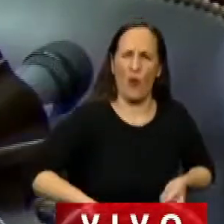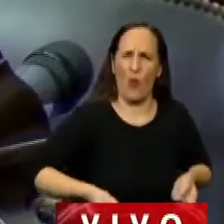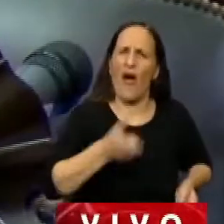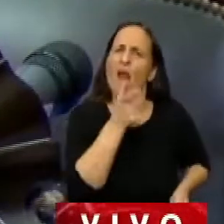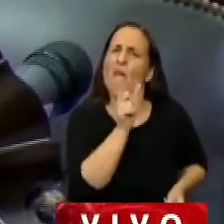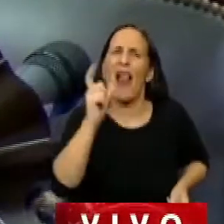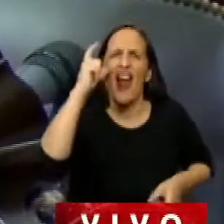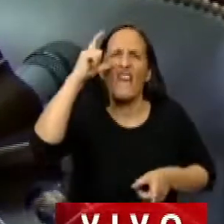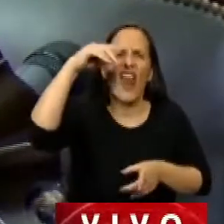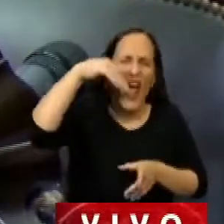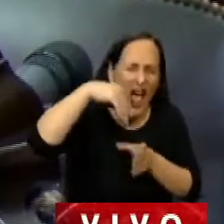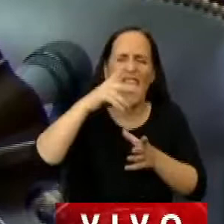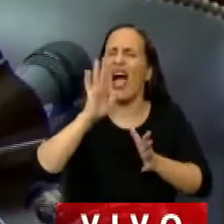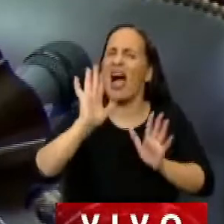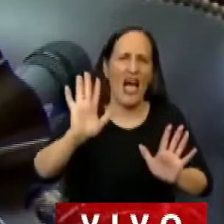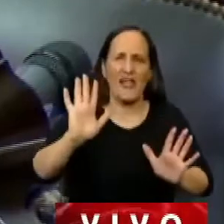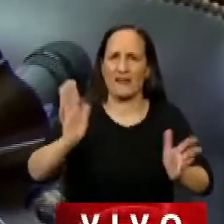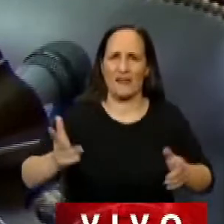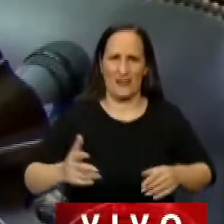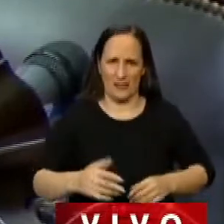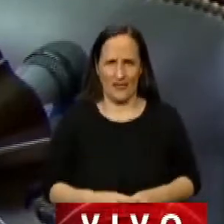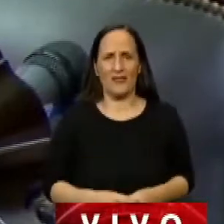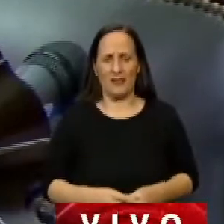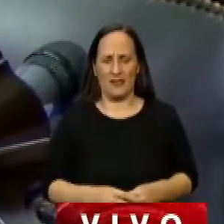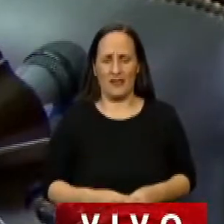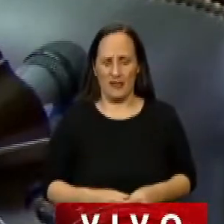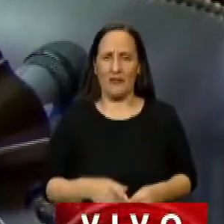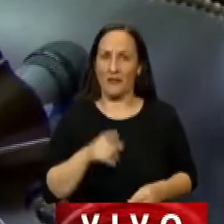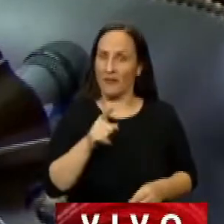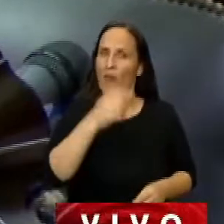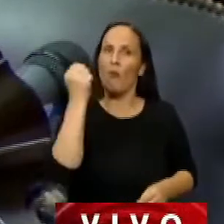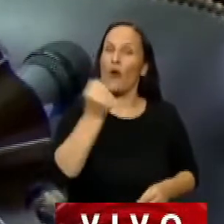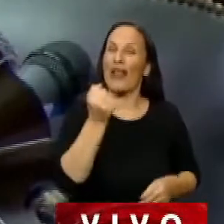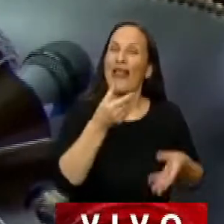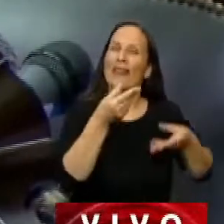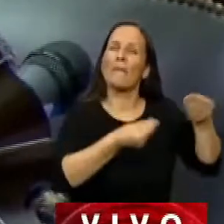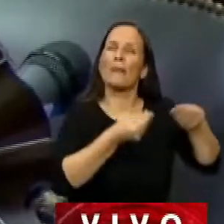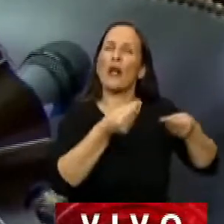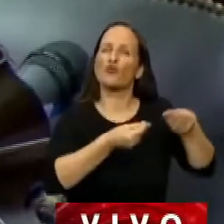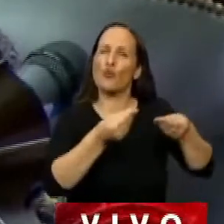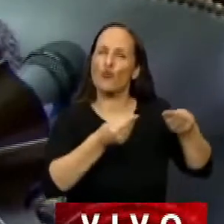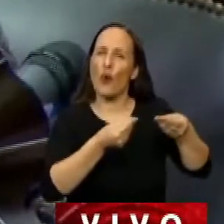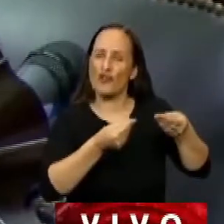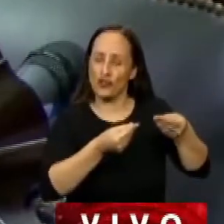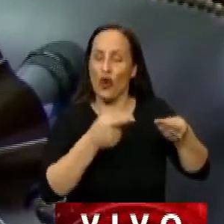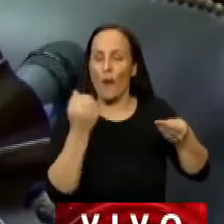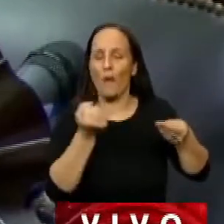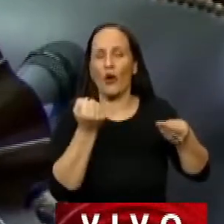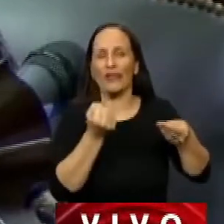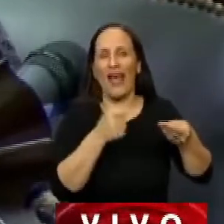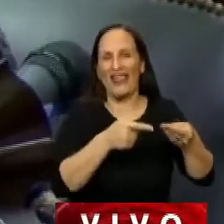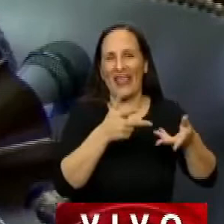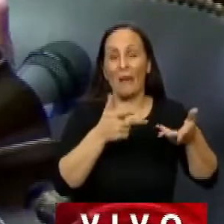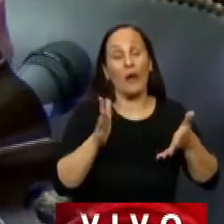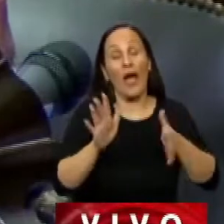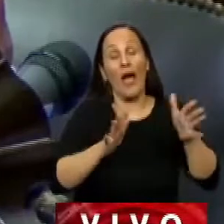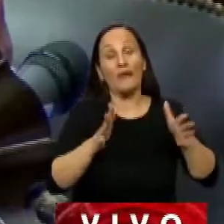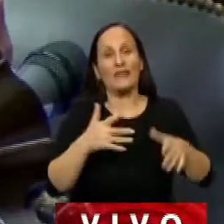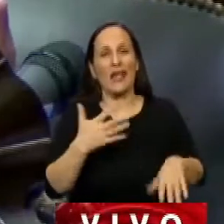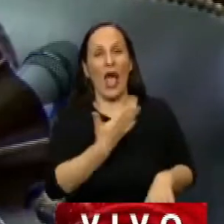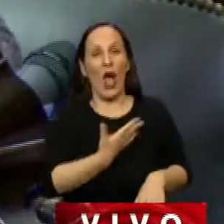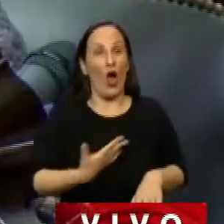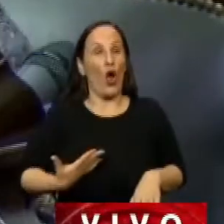Las asignaciones específicas son claves en las cuestiones presupuestarias, porque si no, como acá ya se dijo, la tentación de los